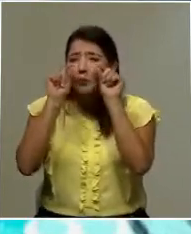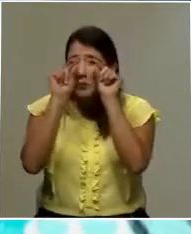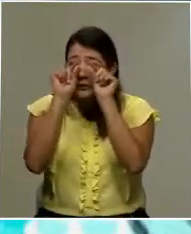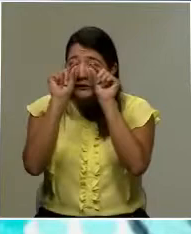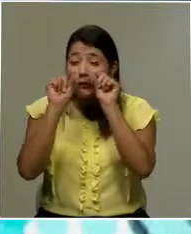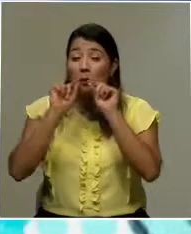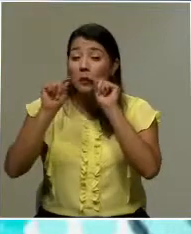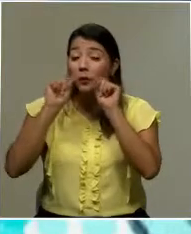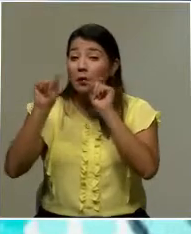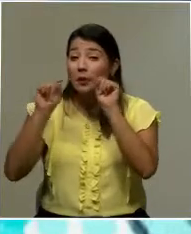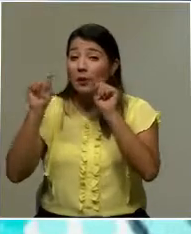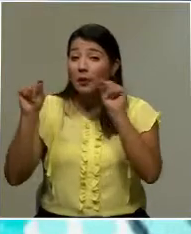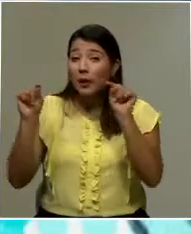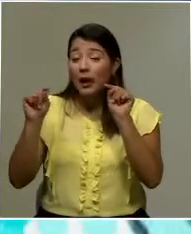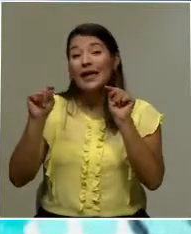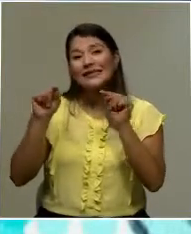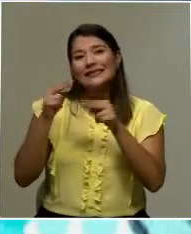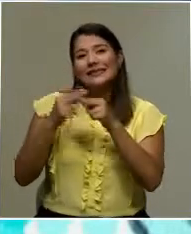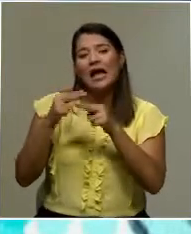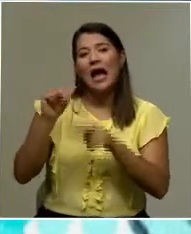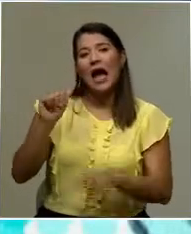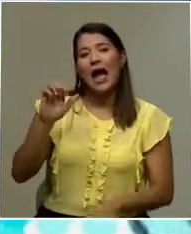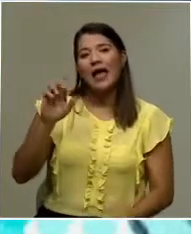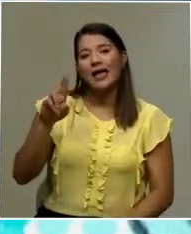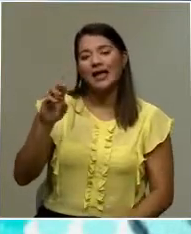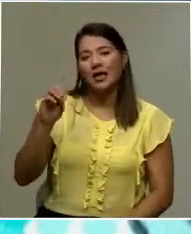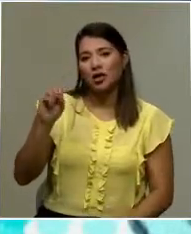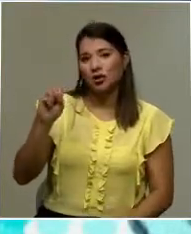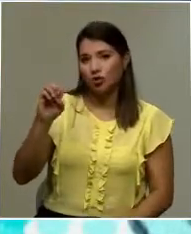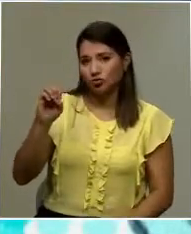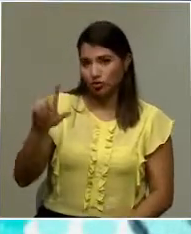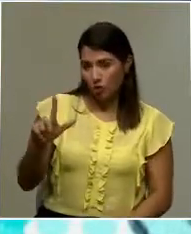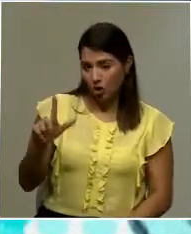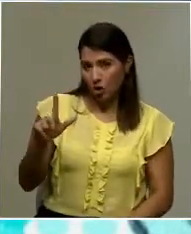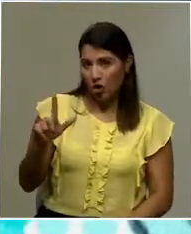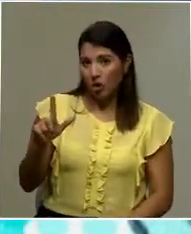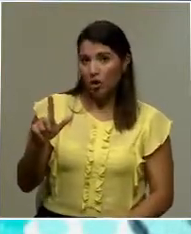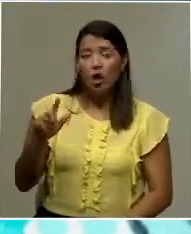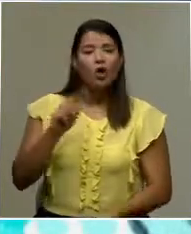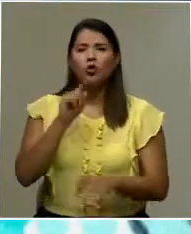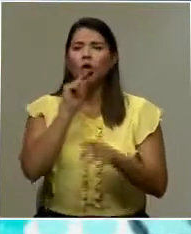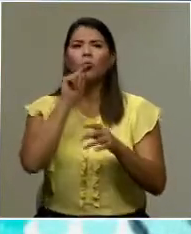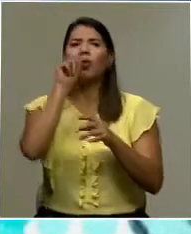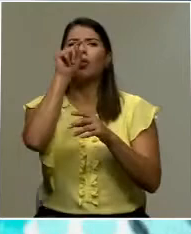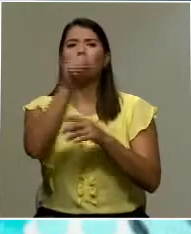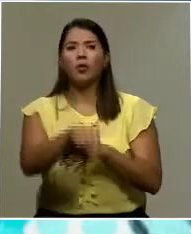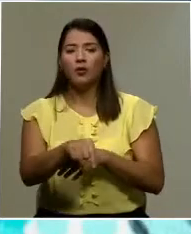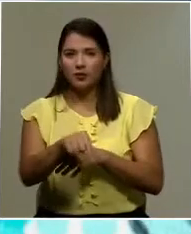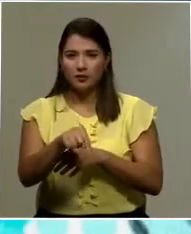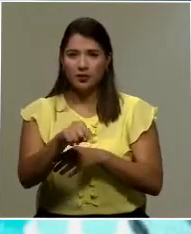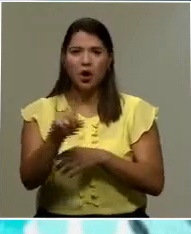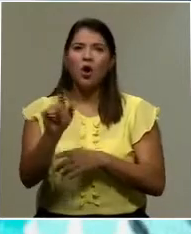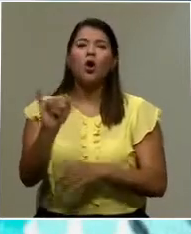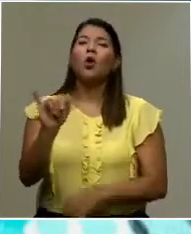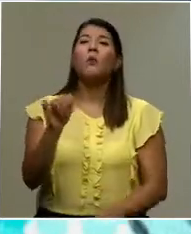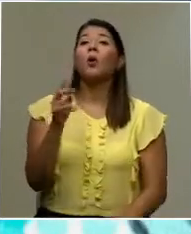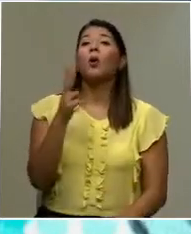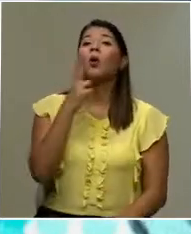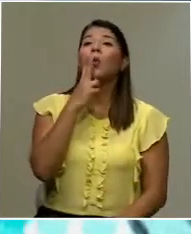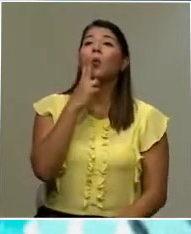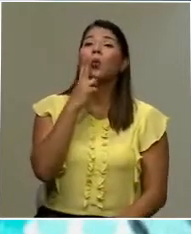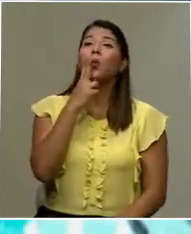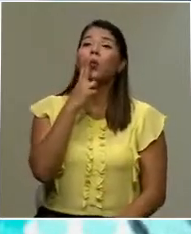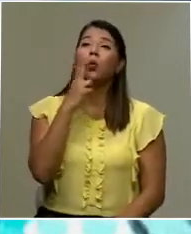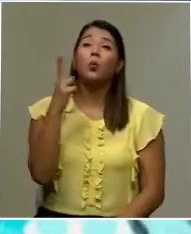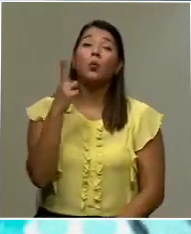el humo. Estos son los aerosoles. Y entonces no son un proyectil ni se caen al suelo. Es como el humo de un cigarro, ¿no? Se queda flotando